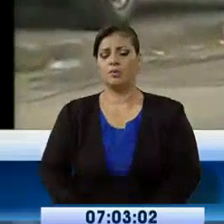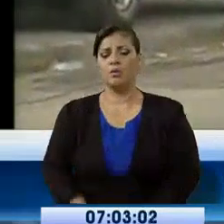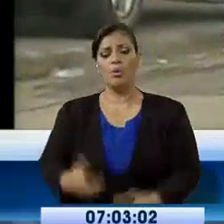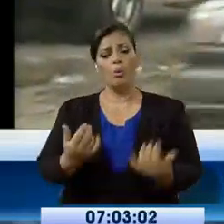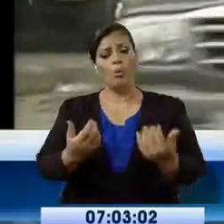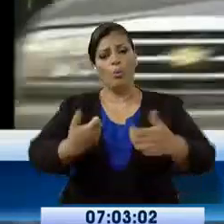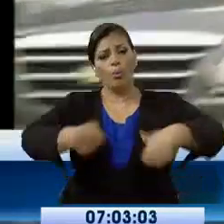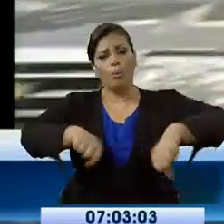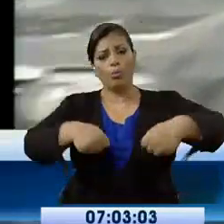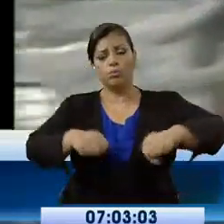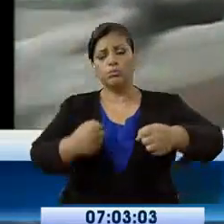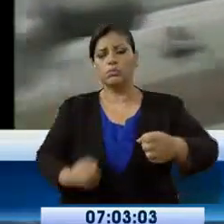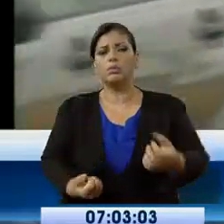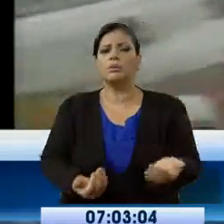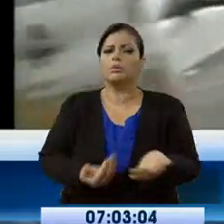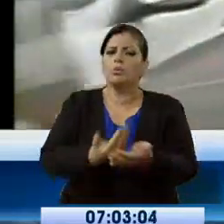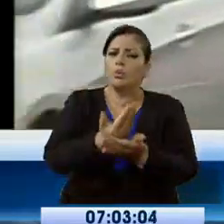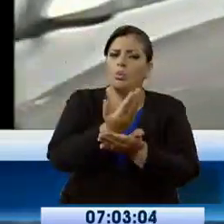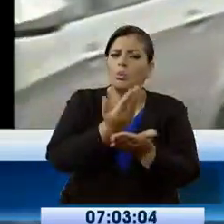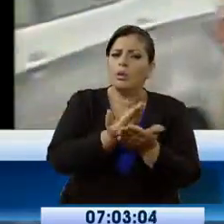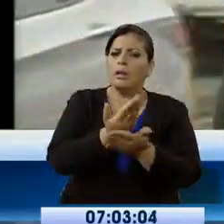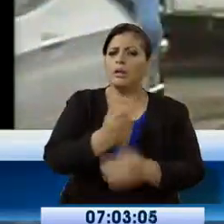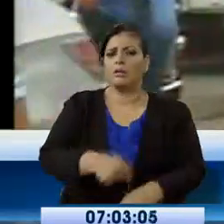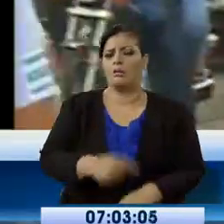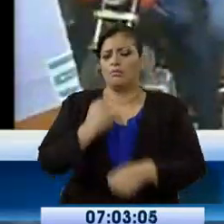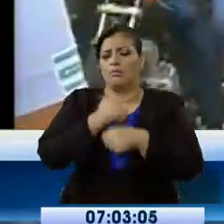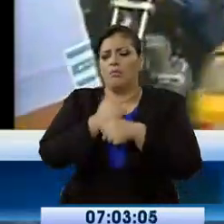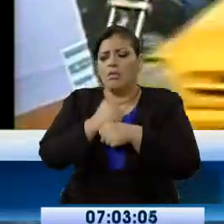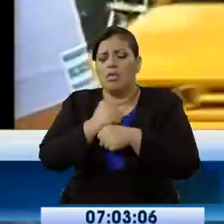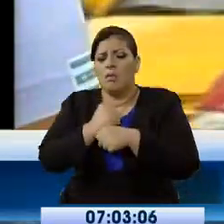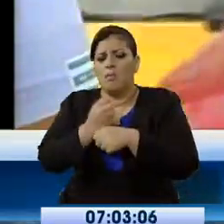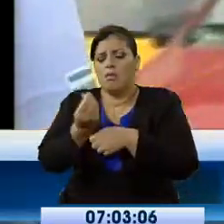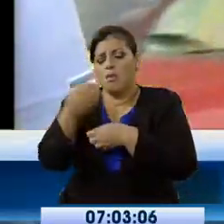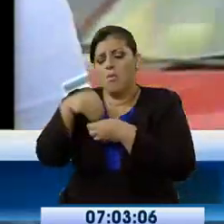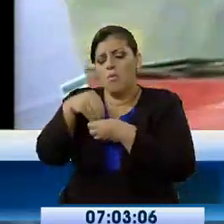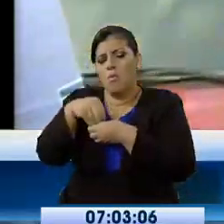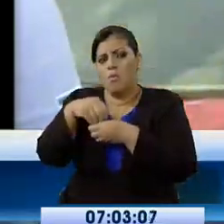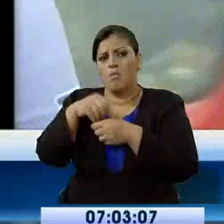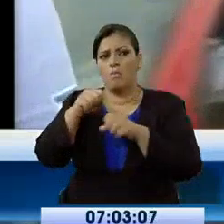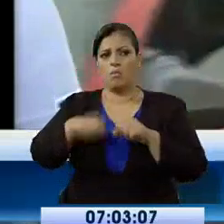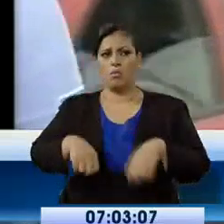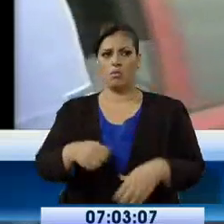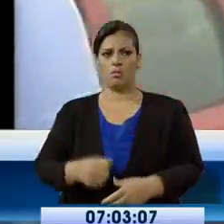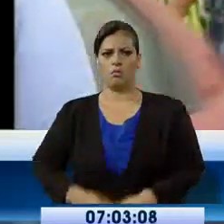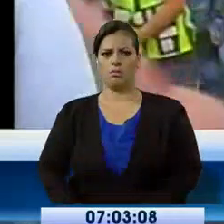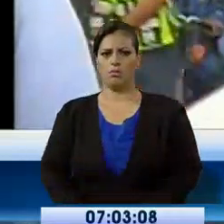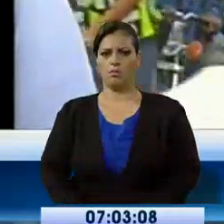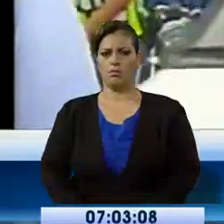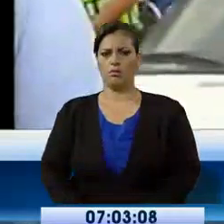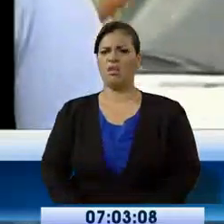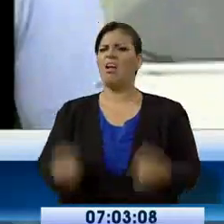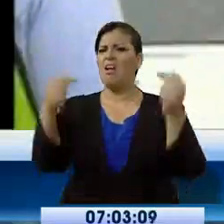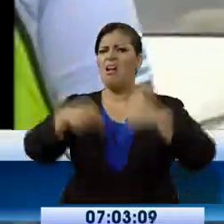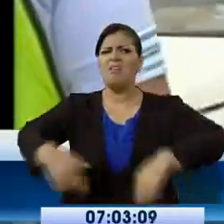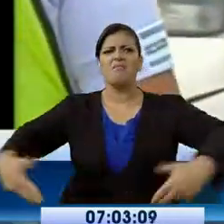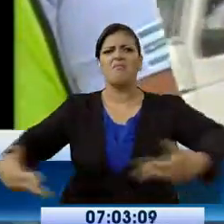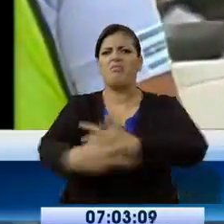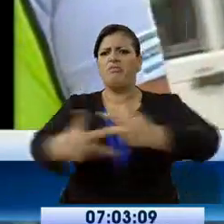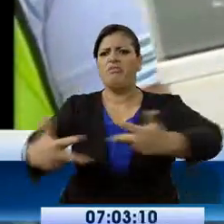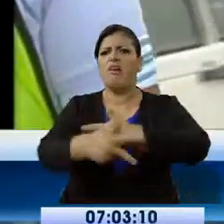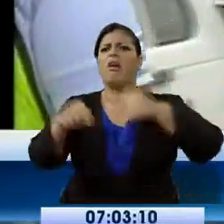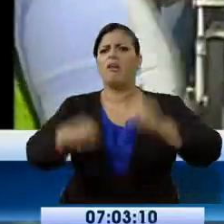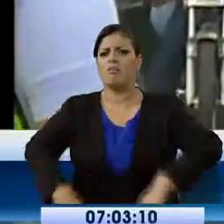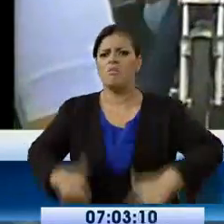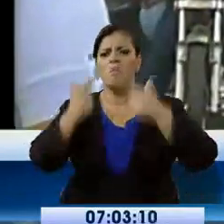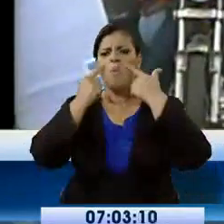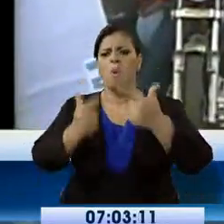estoy entrando a trabajar y yo tengo que comprar los retrovisores. Rapidito. Solamente las hacen en las avenidas principales. ¿Por qué no las hacen en las avenidas medias? Ahí está